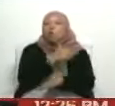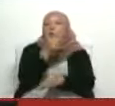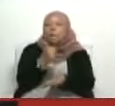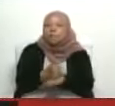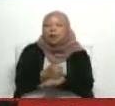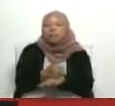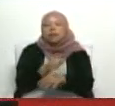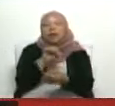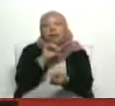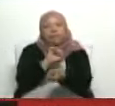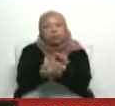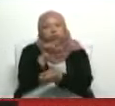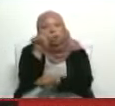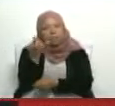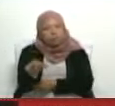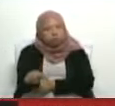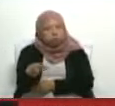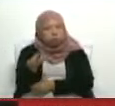realizado.